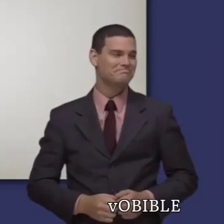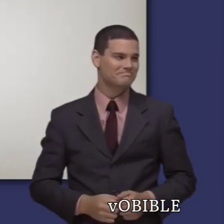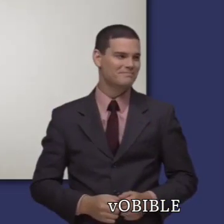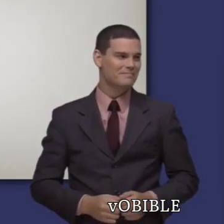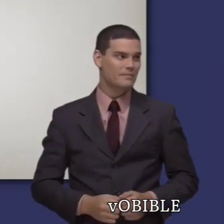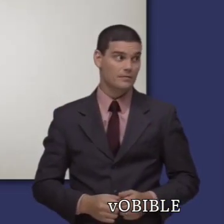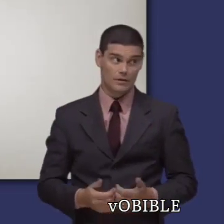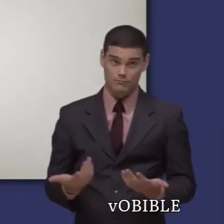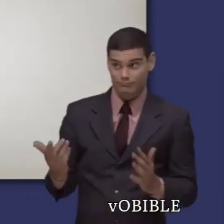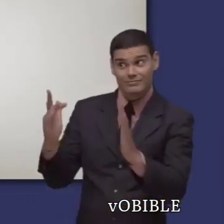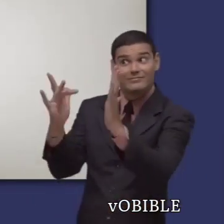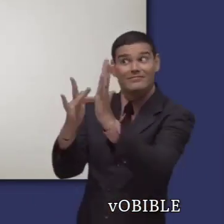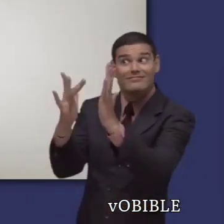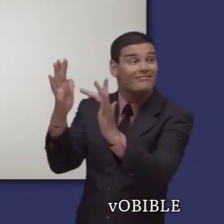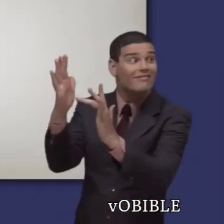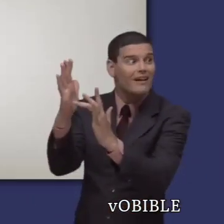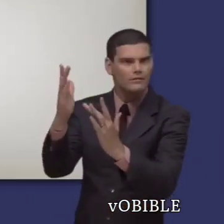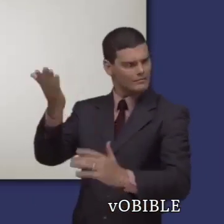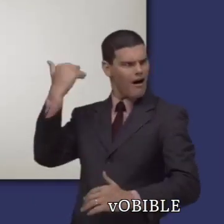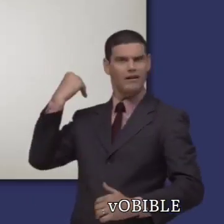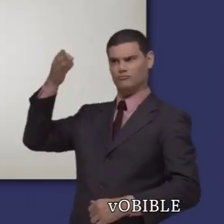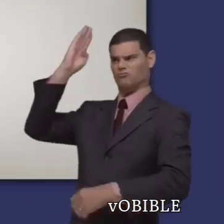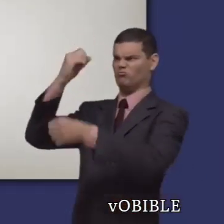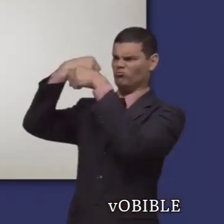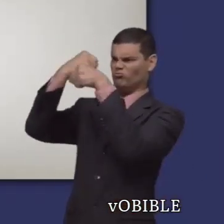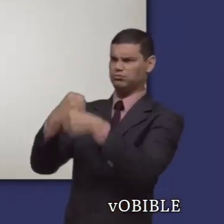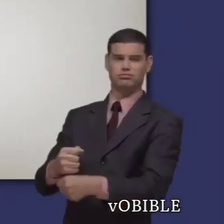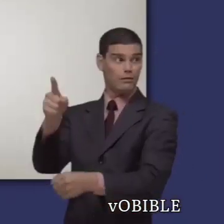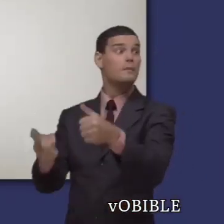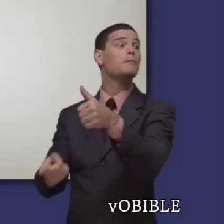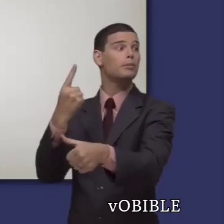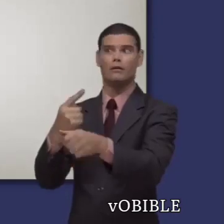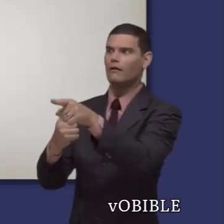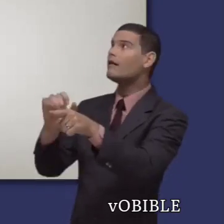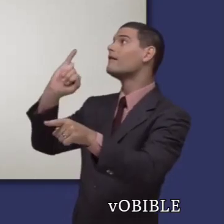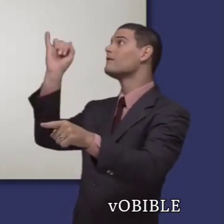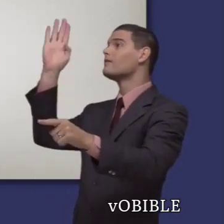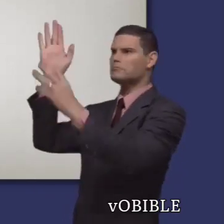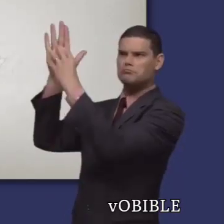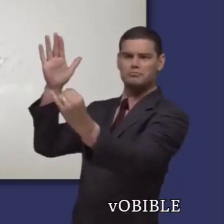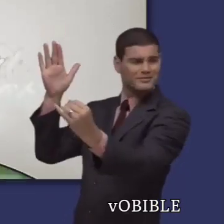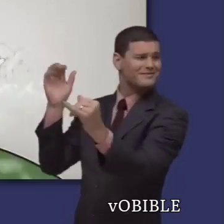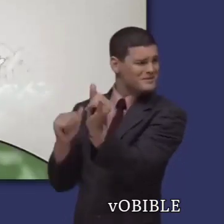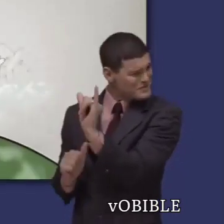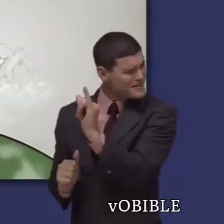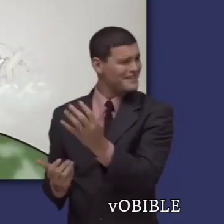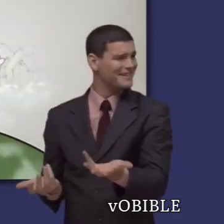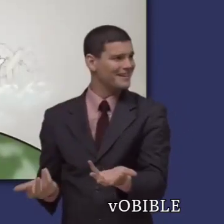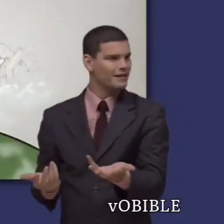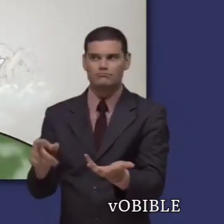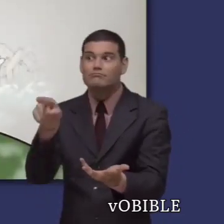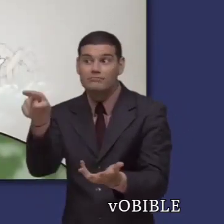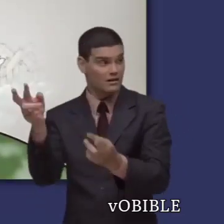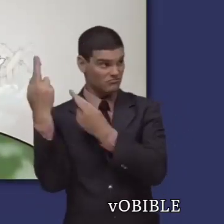A continuación, dice que el Hijo de Dios es la imagen del Dios invisible, el primogénito de toda la creación, y que